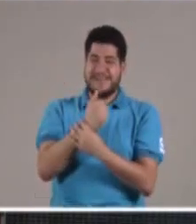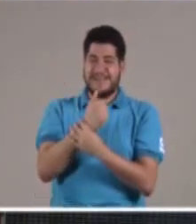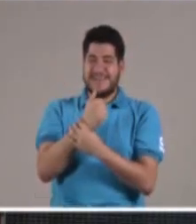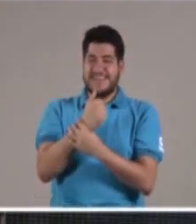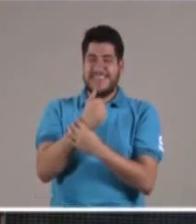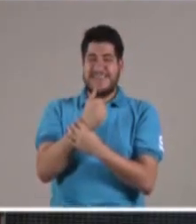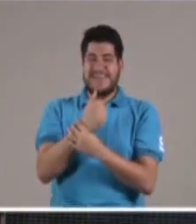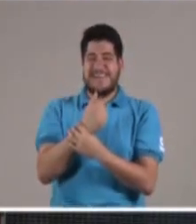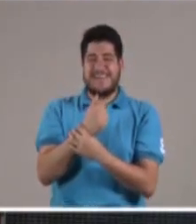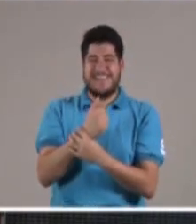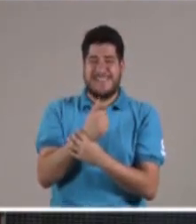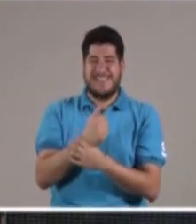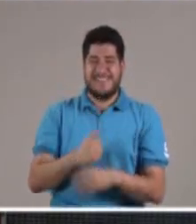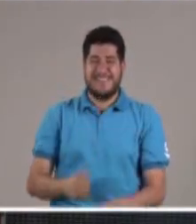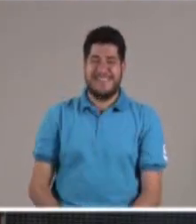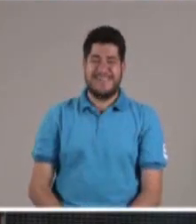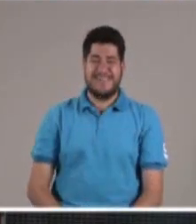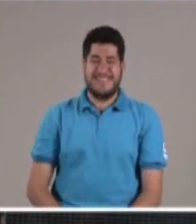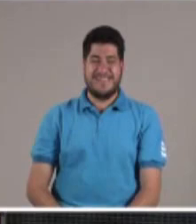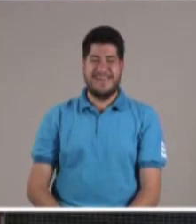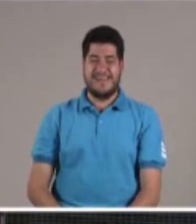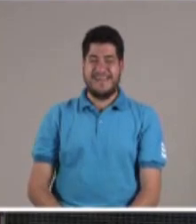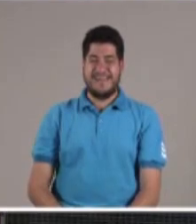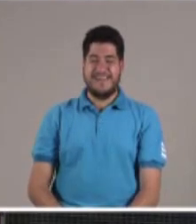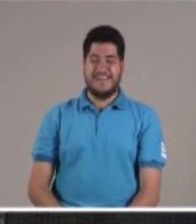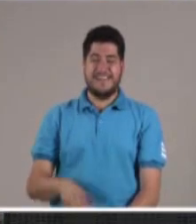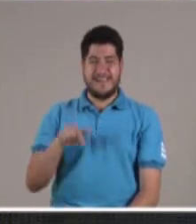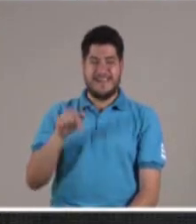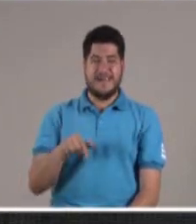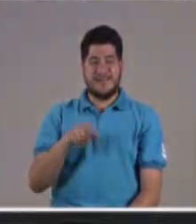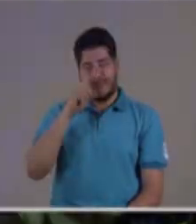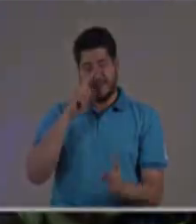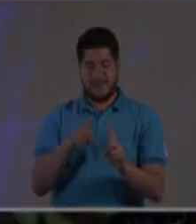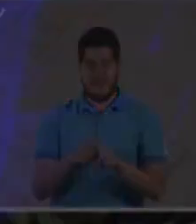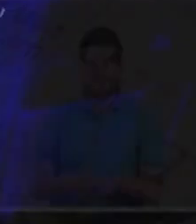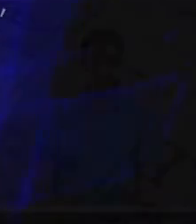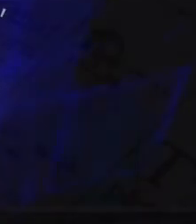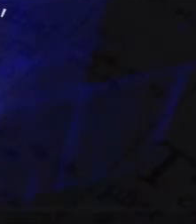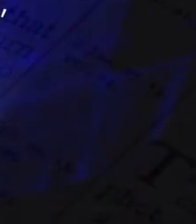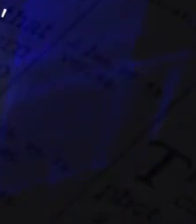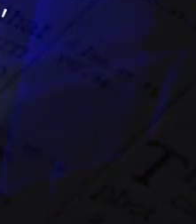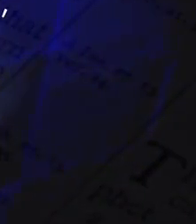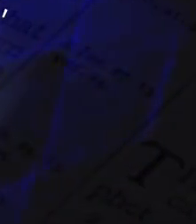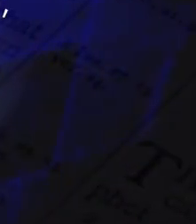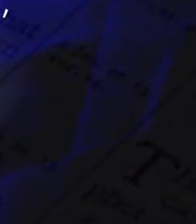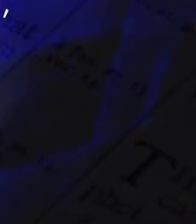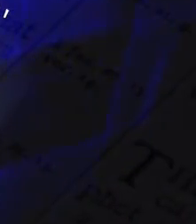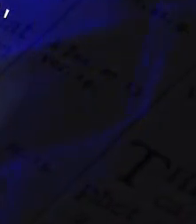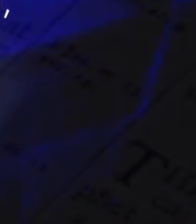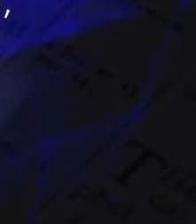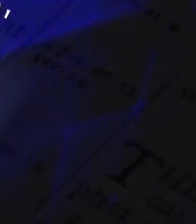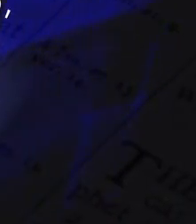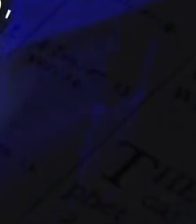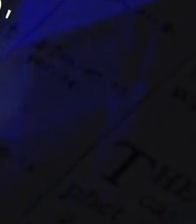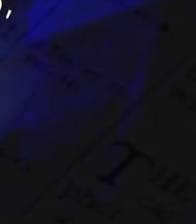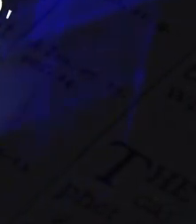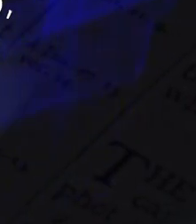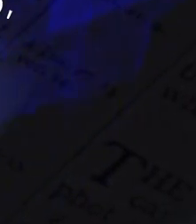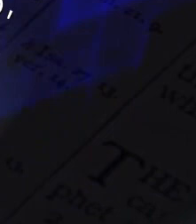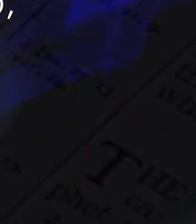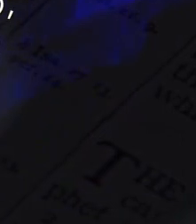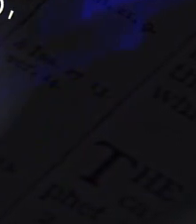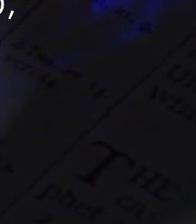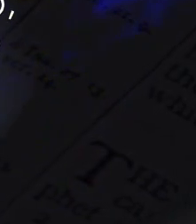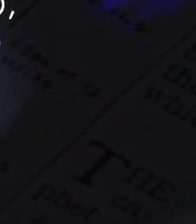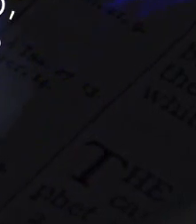refiriéndose a él y este refiriéndose a ti Mateo 12:11 ya no dice ni un hijo